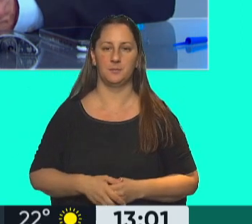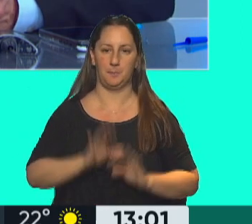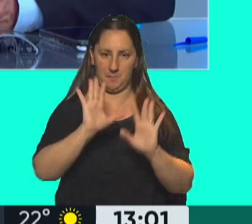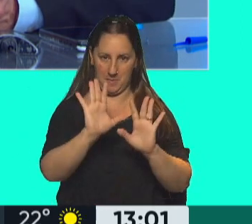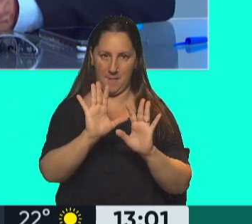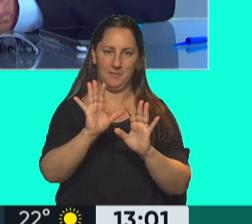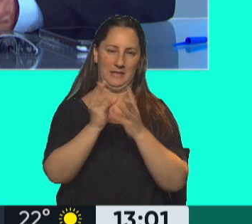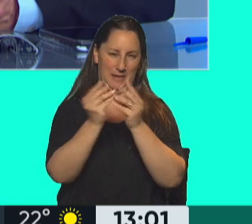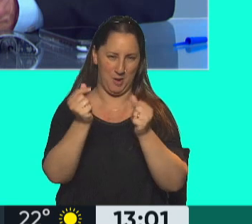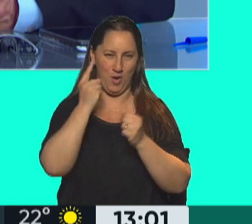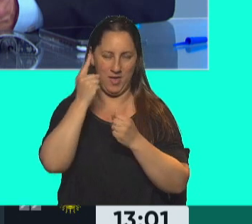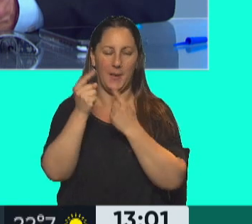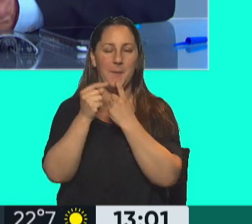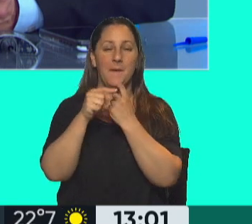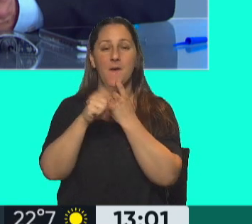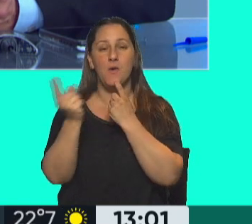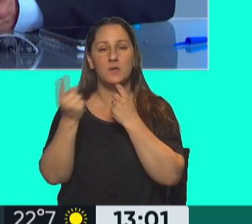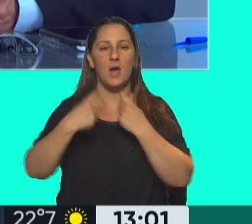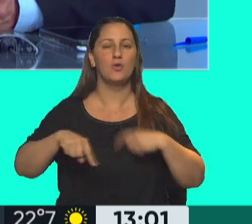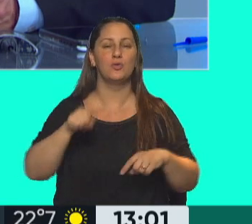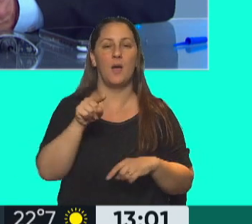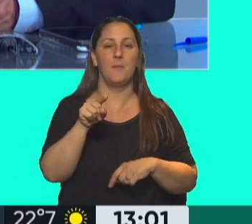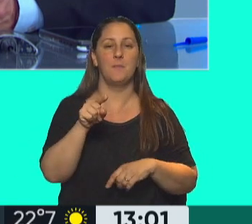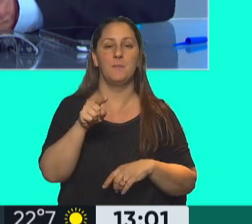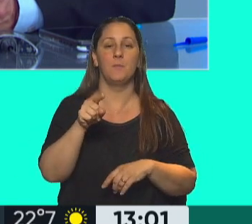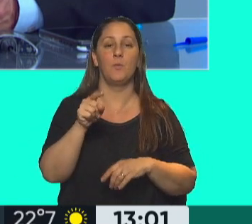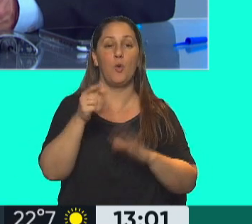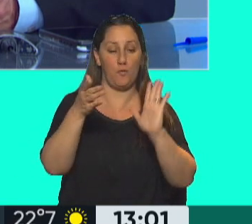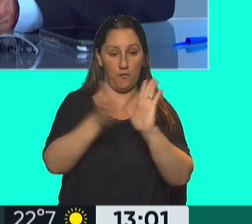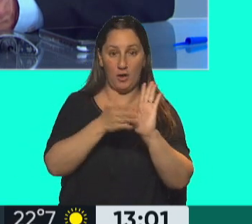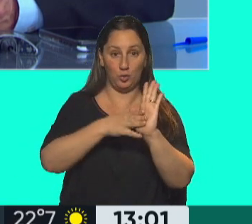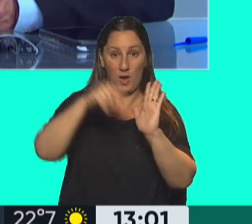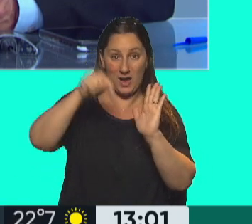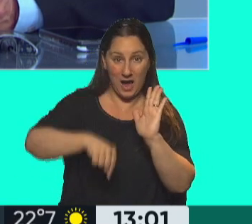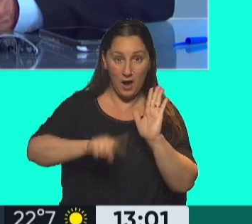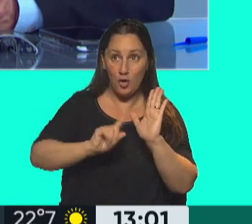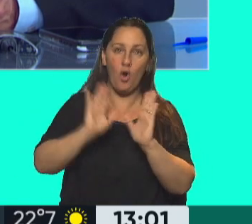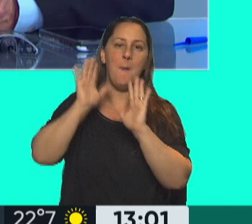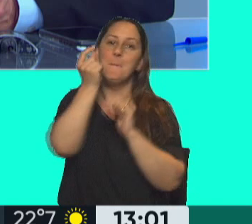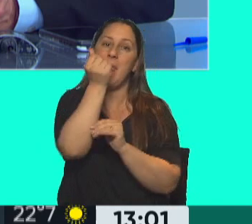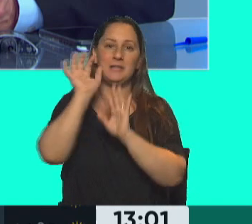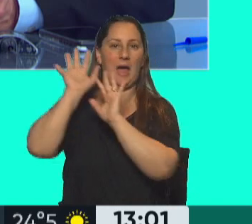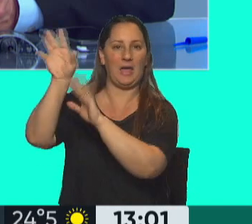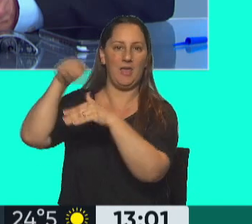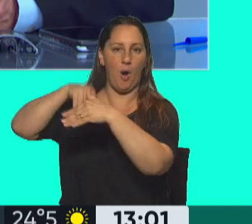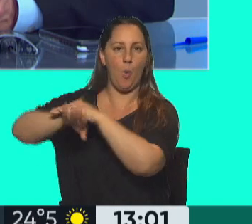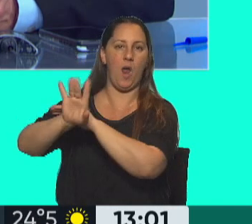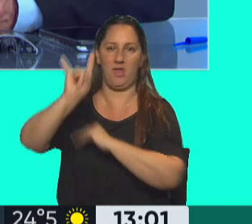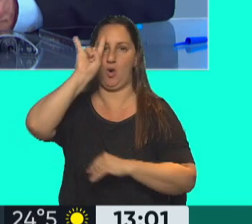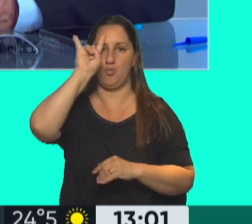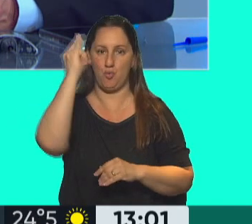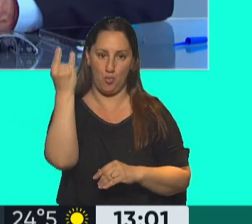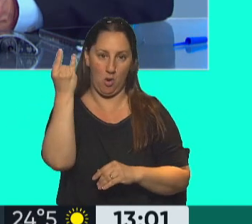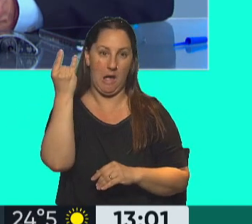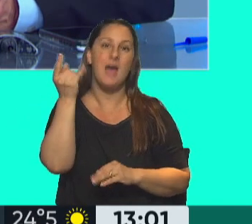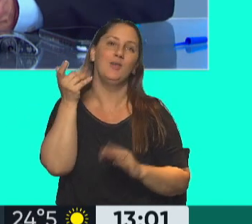te completo cómo es la operación. Y el otro tema es que al una parte no facturarla acá, esa plata queda en Uruguay. Claro. Es decir, con lo cual están